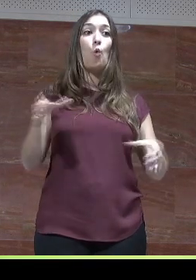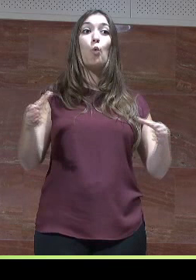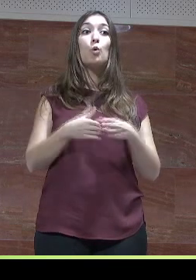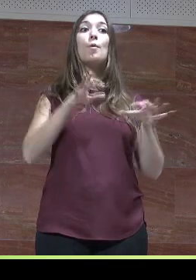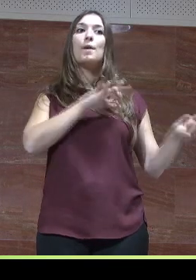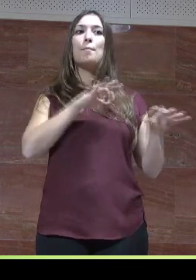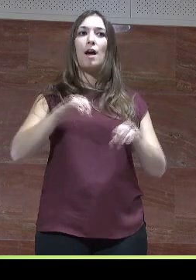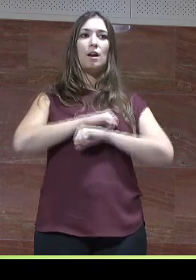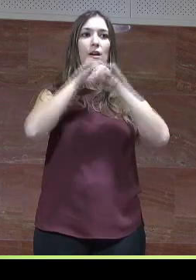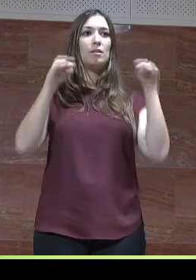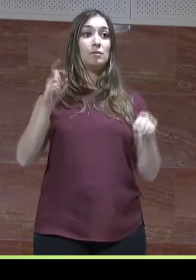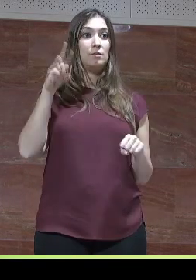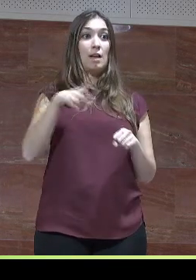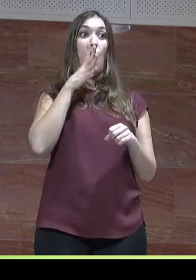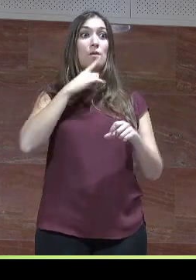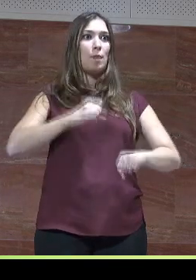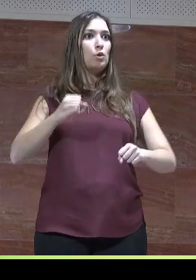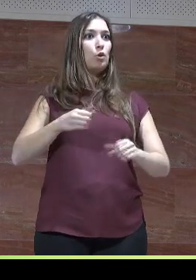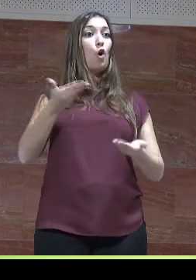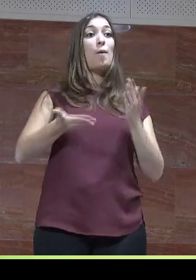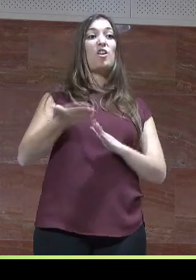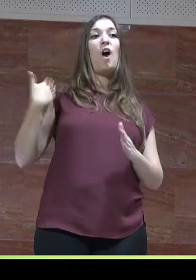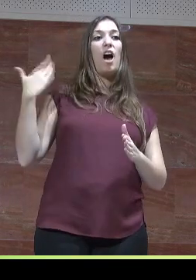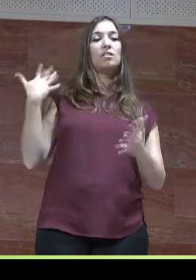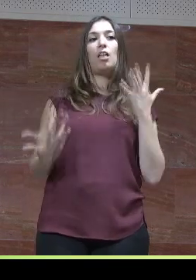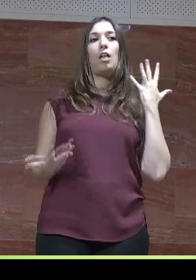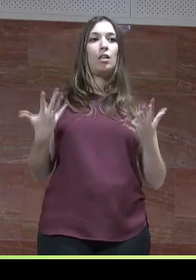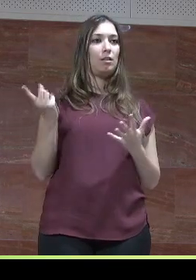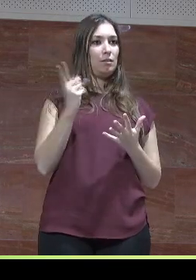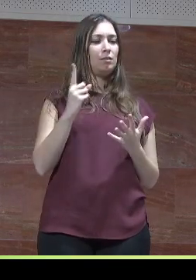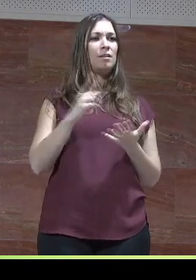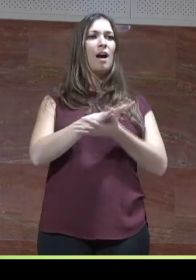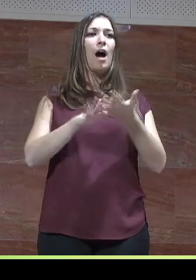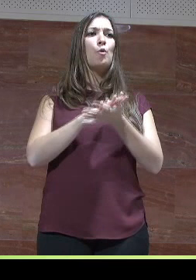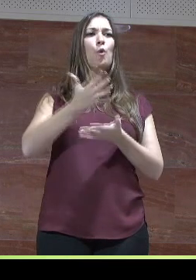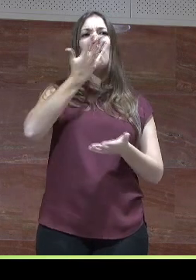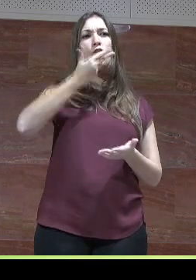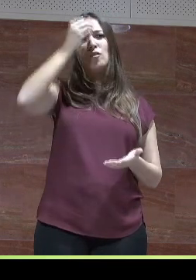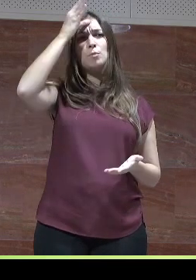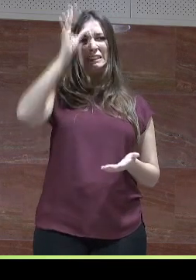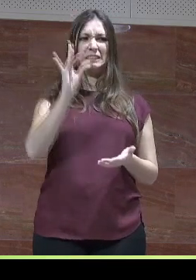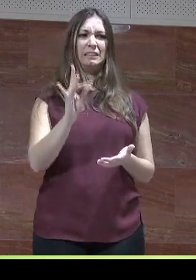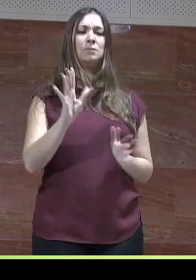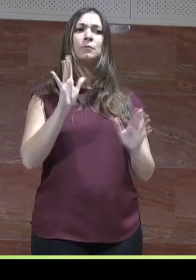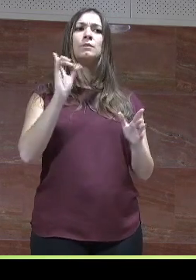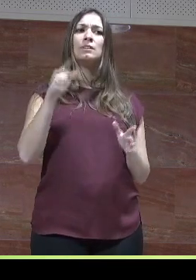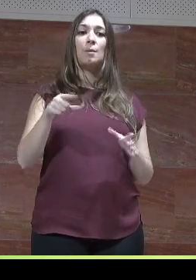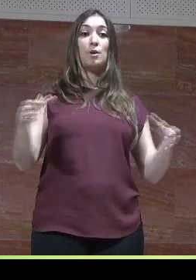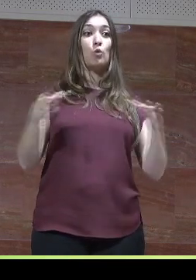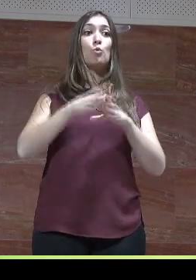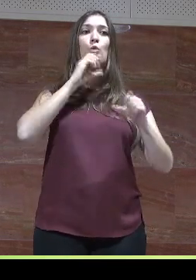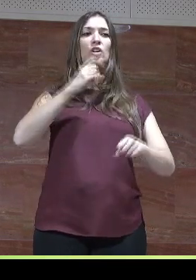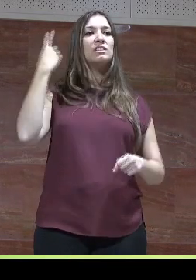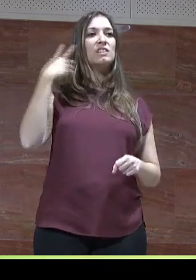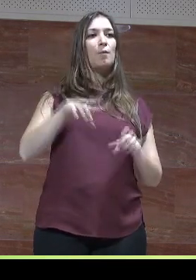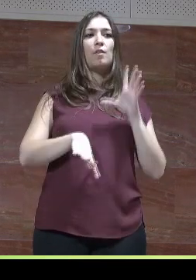preparado, quizá no está nunca tan preparado, y ya no digo preparado a nivel de conocimiento, sino también preparado en la capacidad